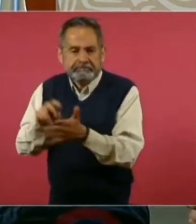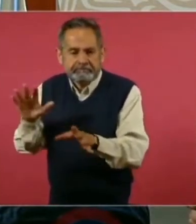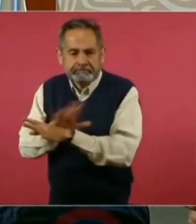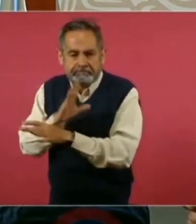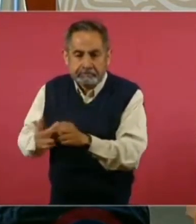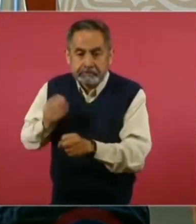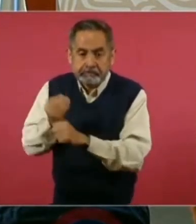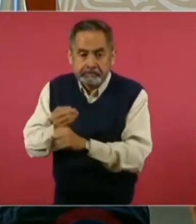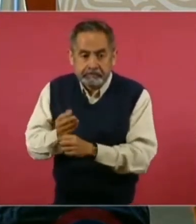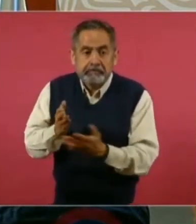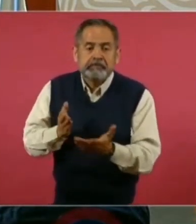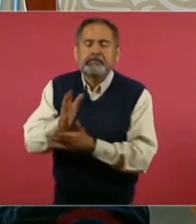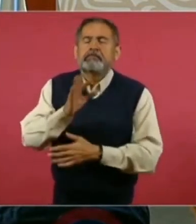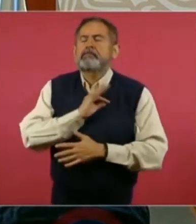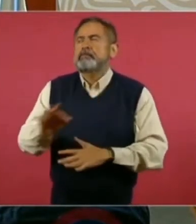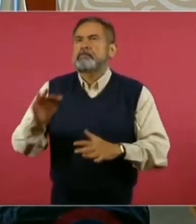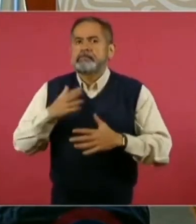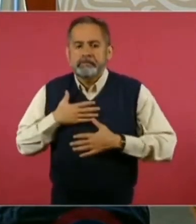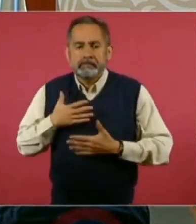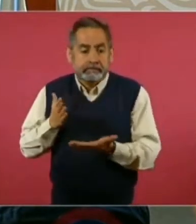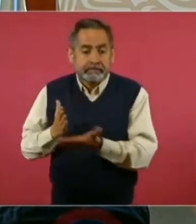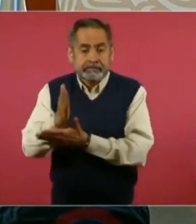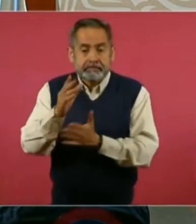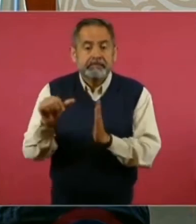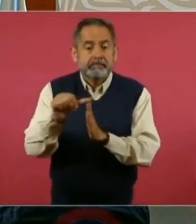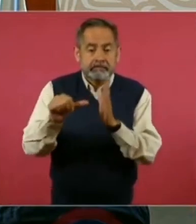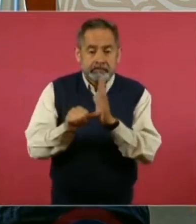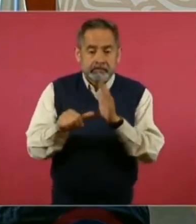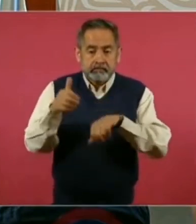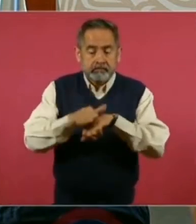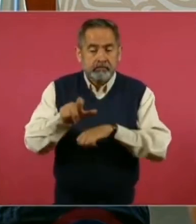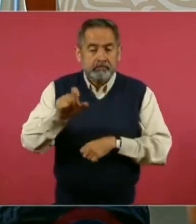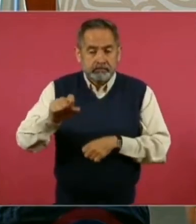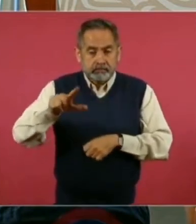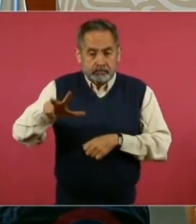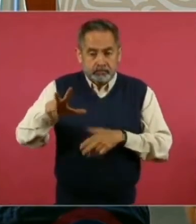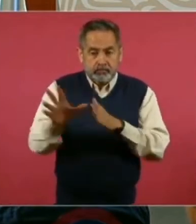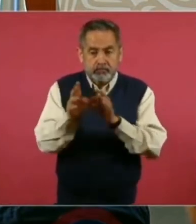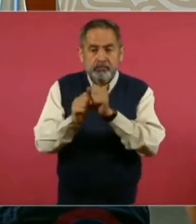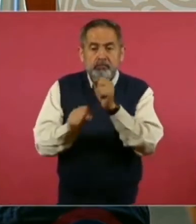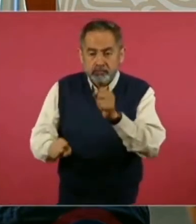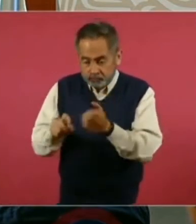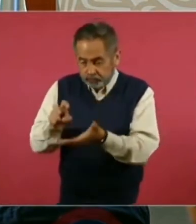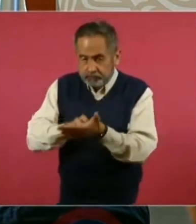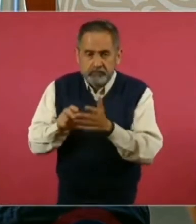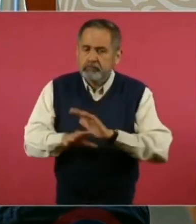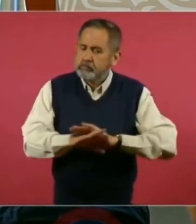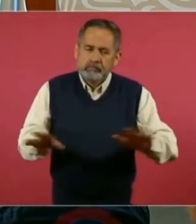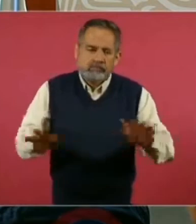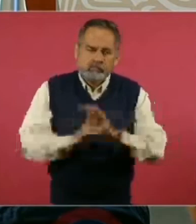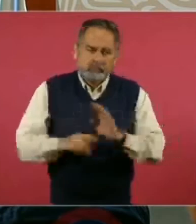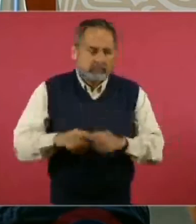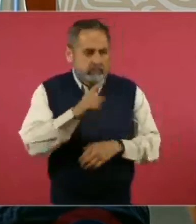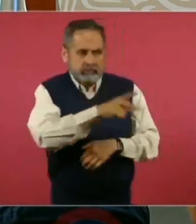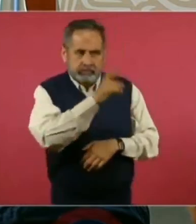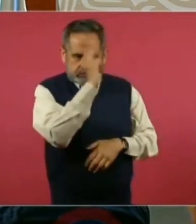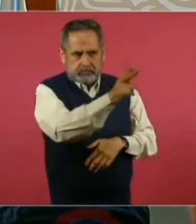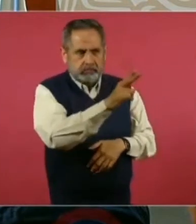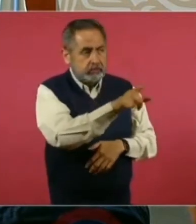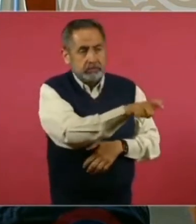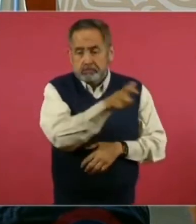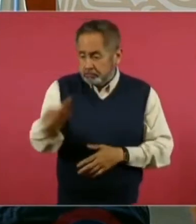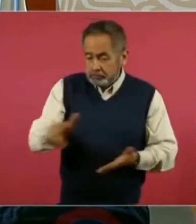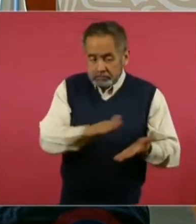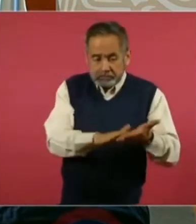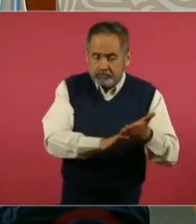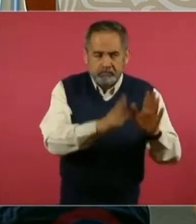todavía pudimos hacer una reforma al artículo 28 de la Constitución y se prohibió la condonación de